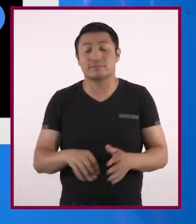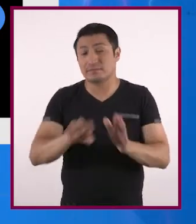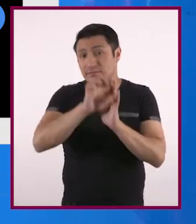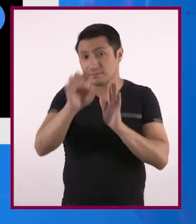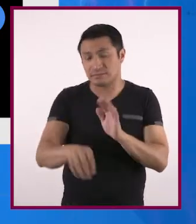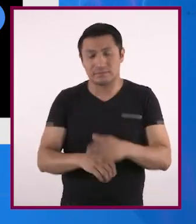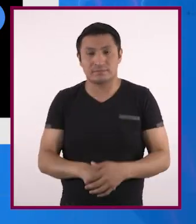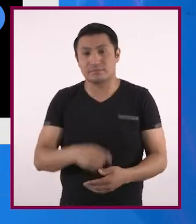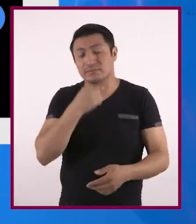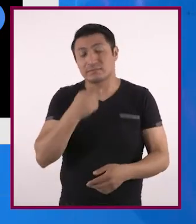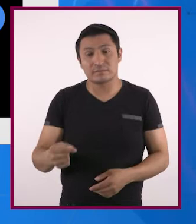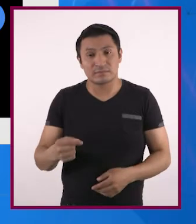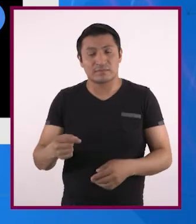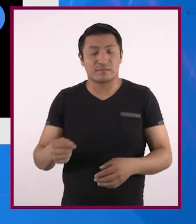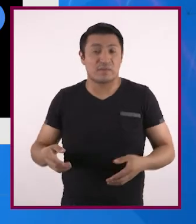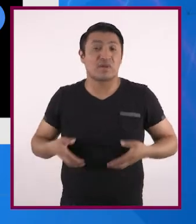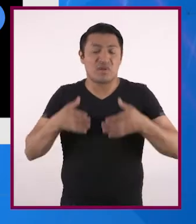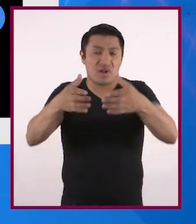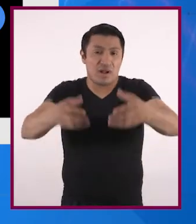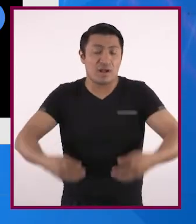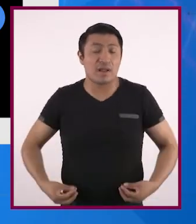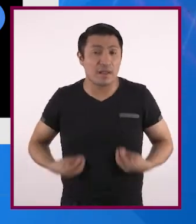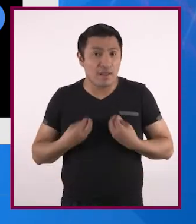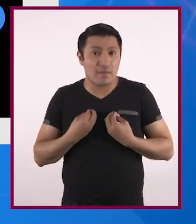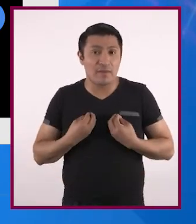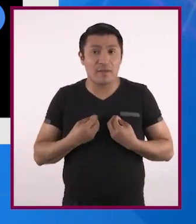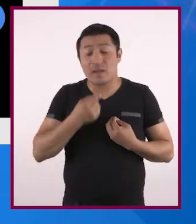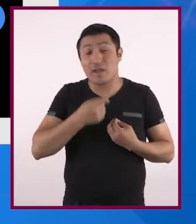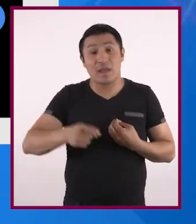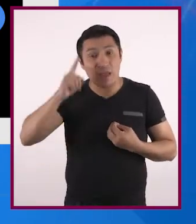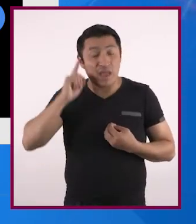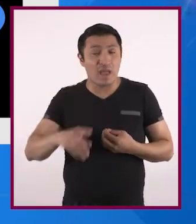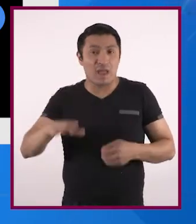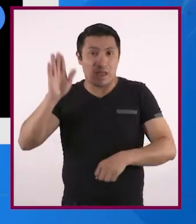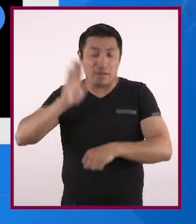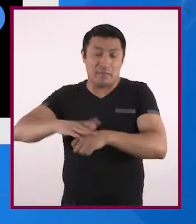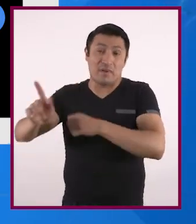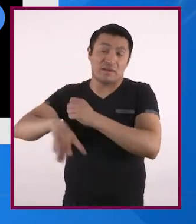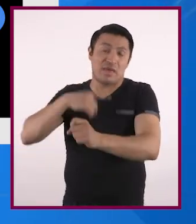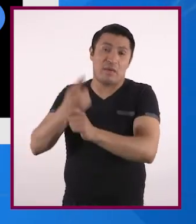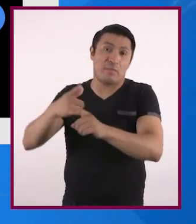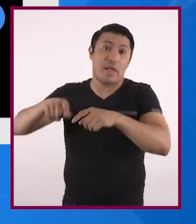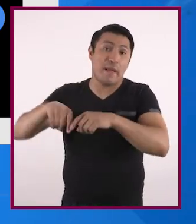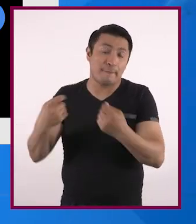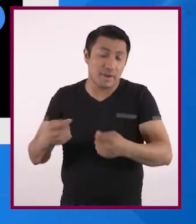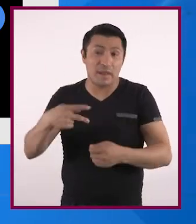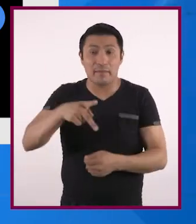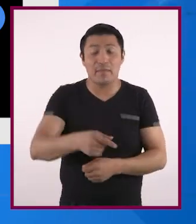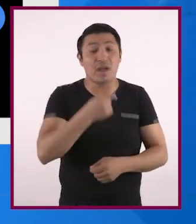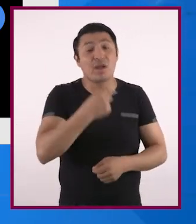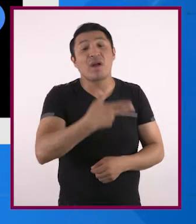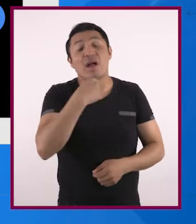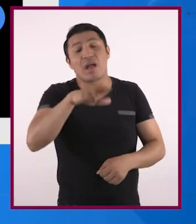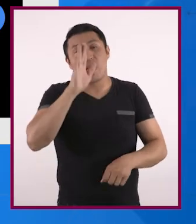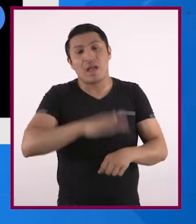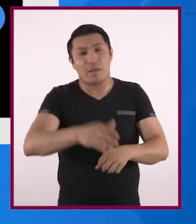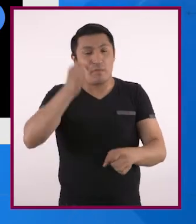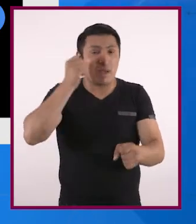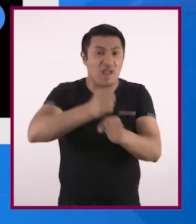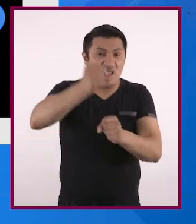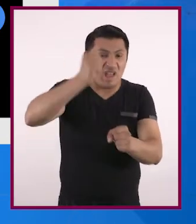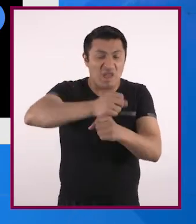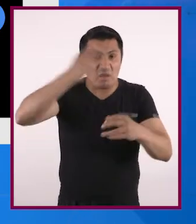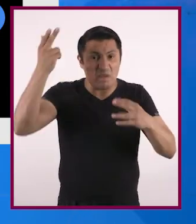Por ejemplo, los niños en situación de calle, a ver, las niñas reciben más violencia sexual, por ejemplo, pero los niños más violencia